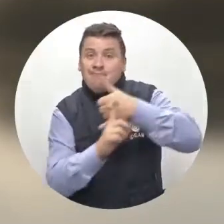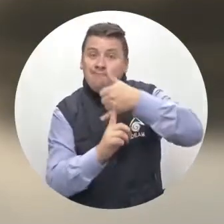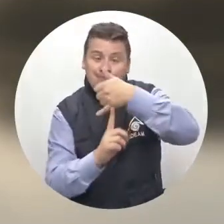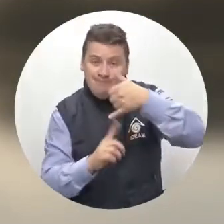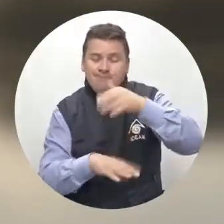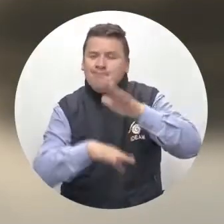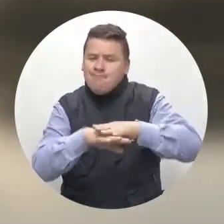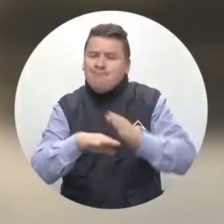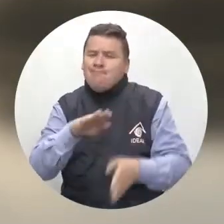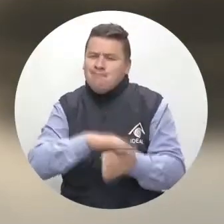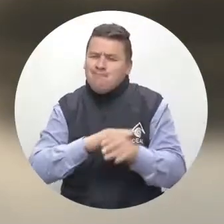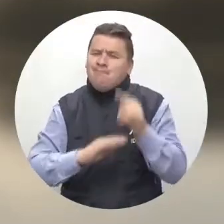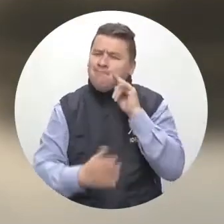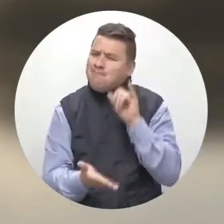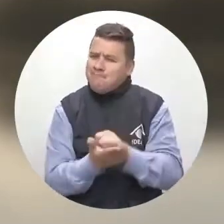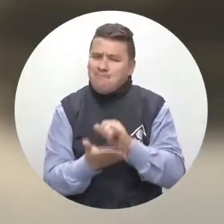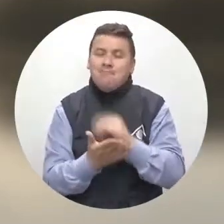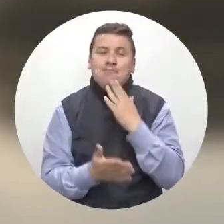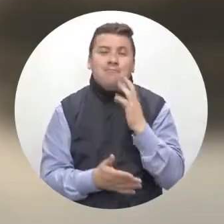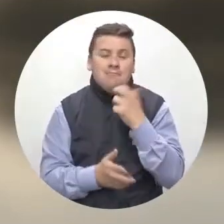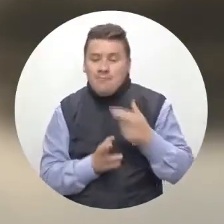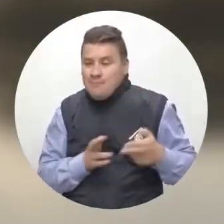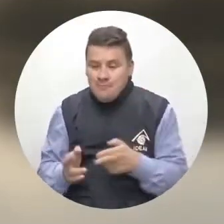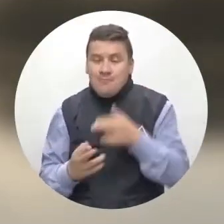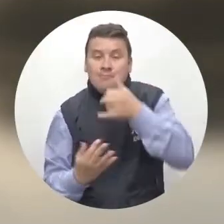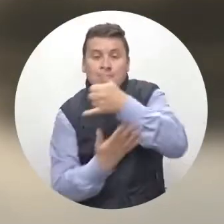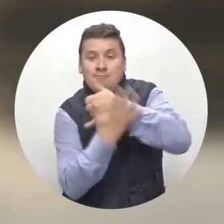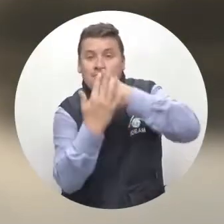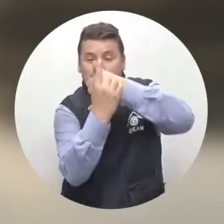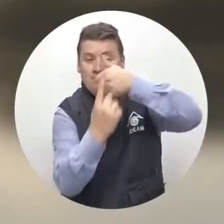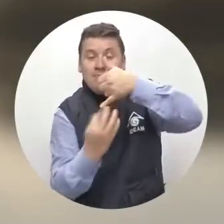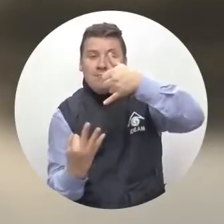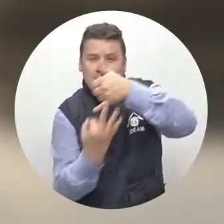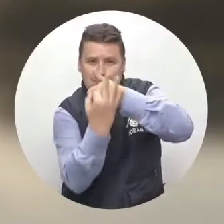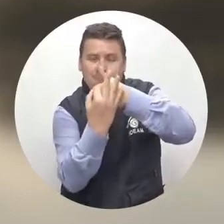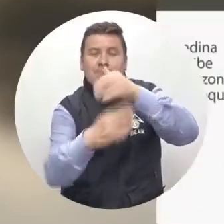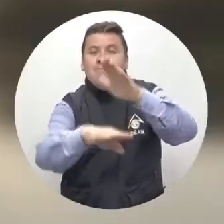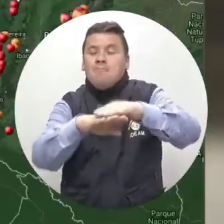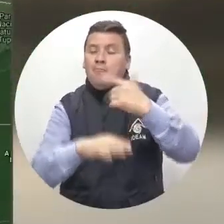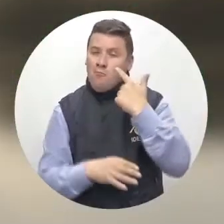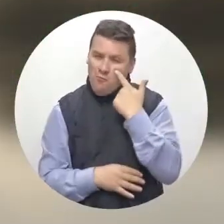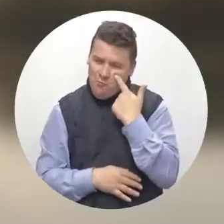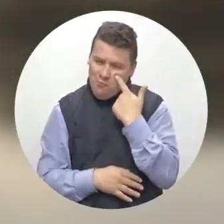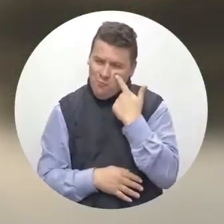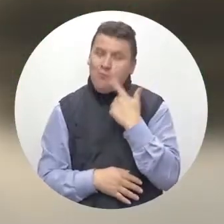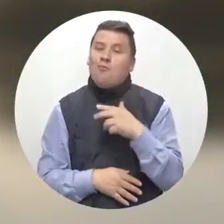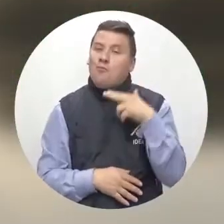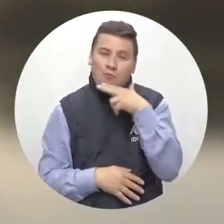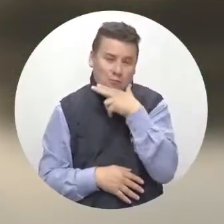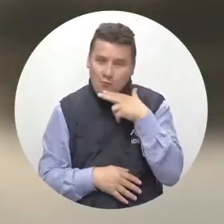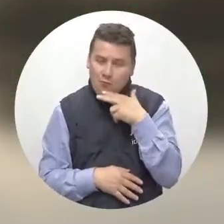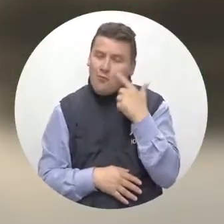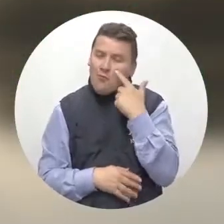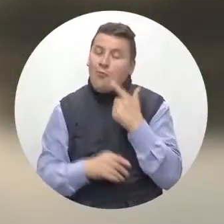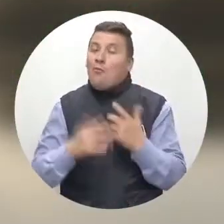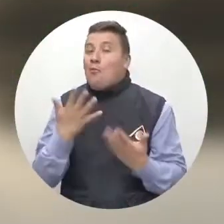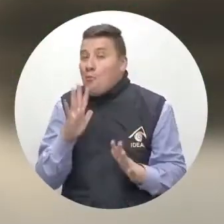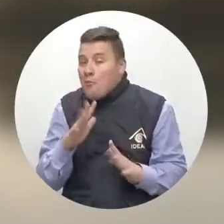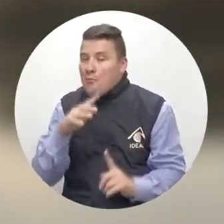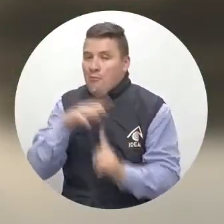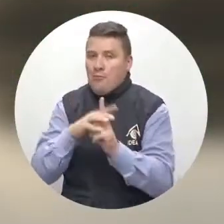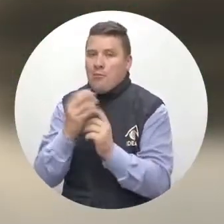pacífica y sigue la alerta naranja en ríos de la región Caribe y de la región andina. Se mantiene la alerta roja por probabilidad